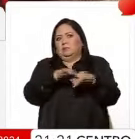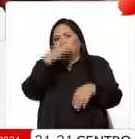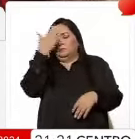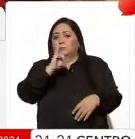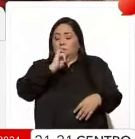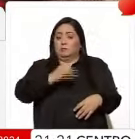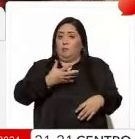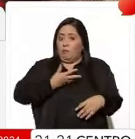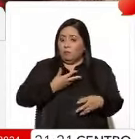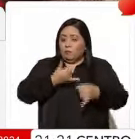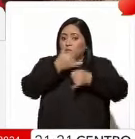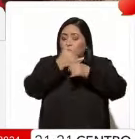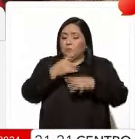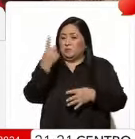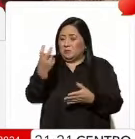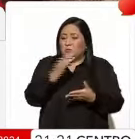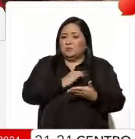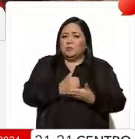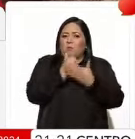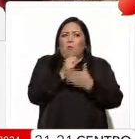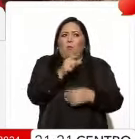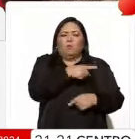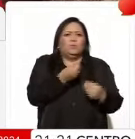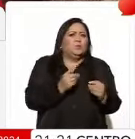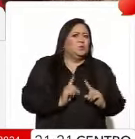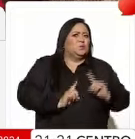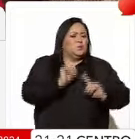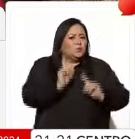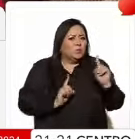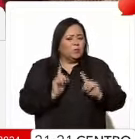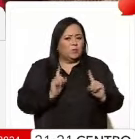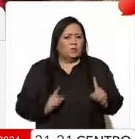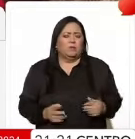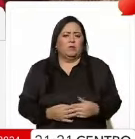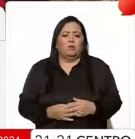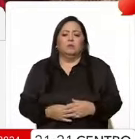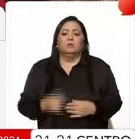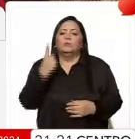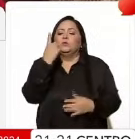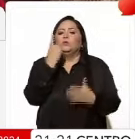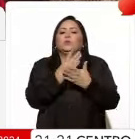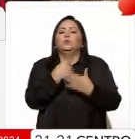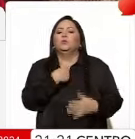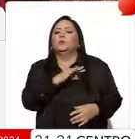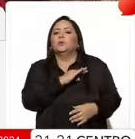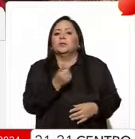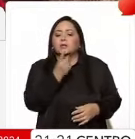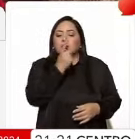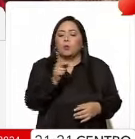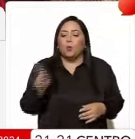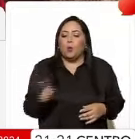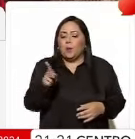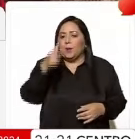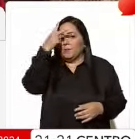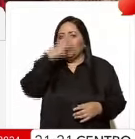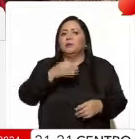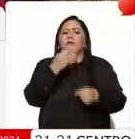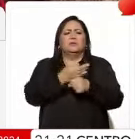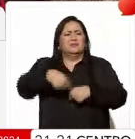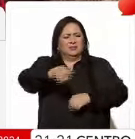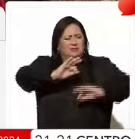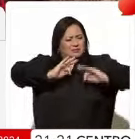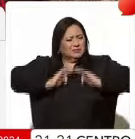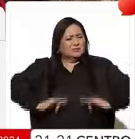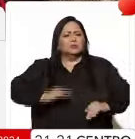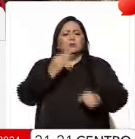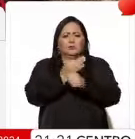si existe información que pudiera ayudar a despejar un poco estas dudas. Lo único que le podemos decir al pueblo de México es que estén tranquilos, la